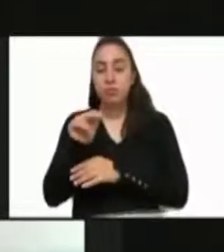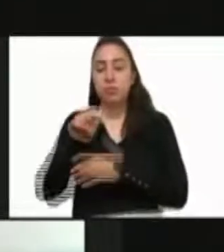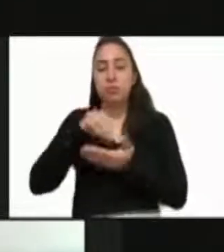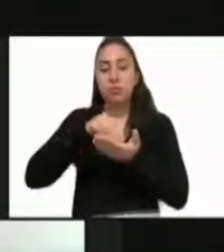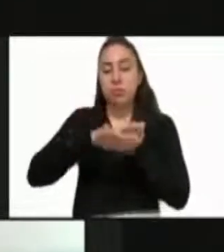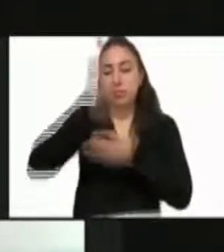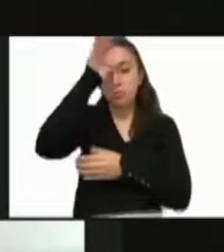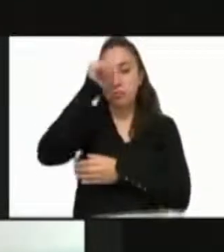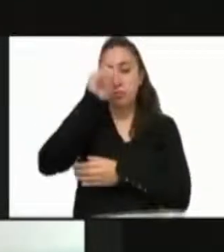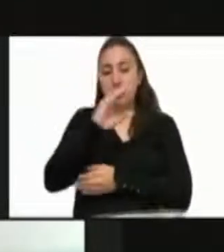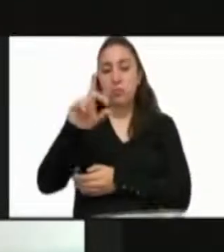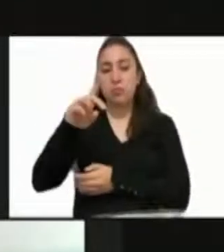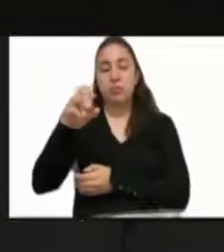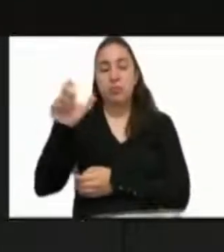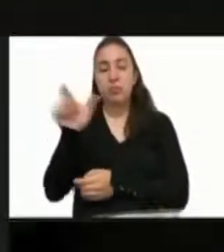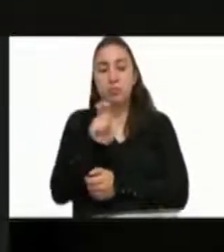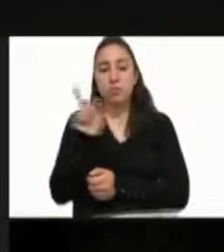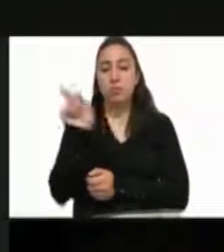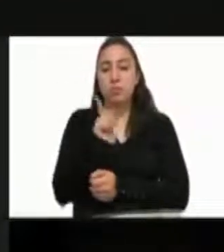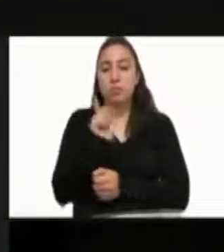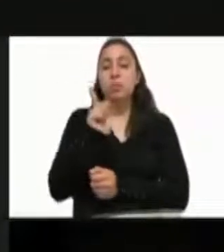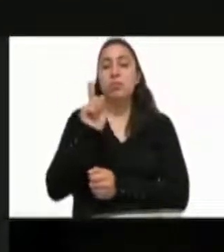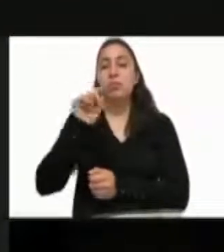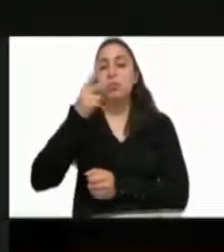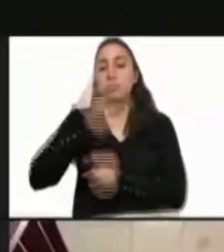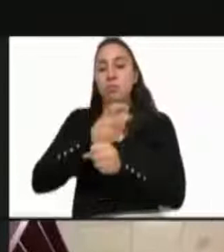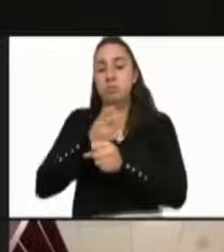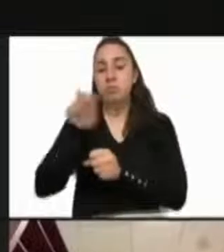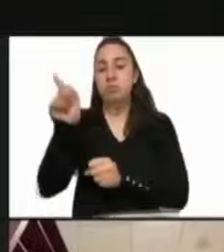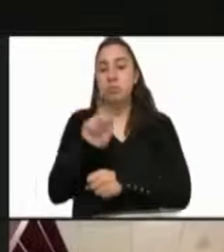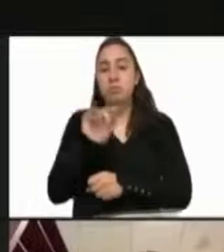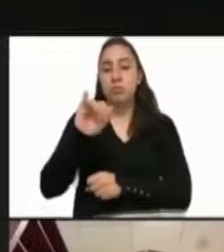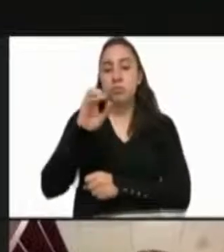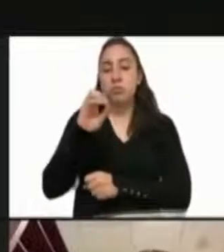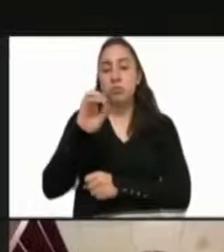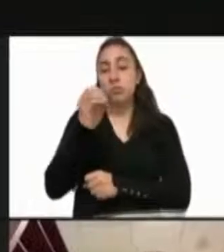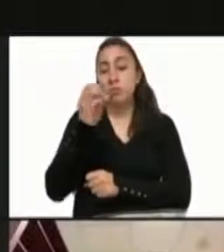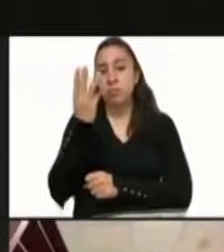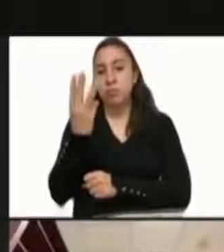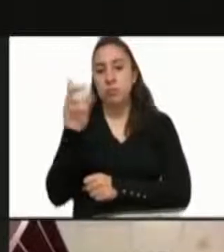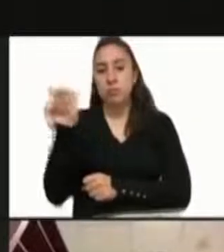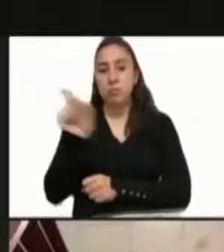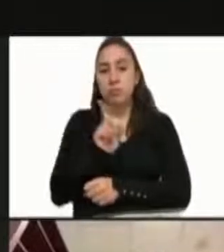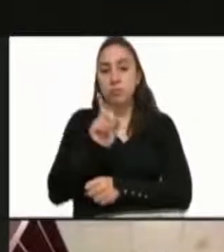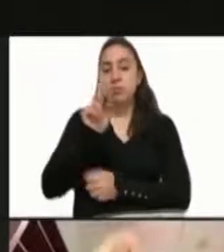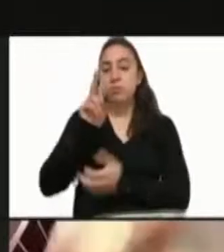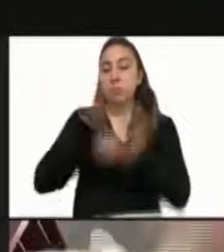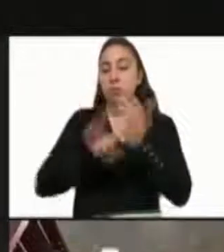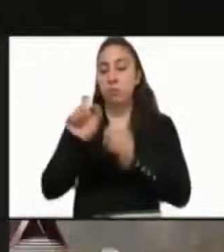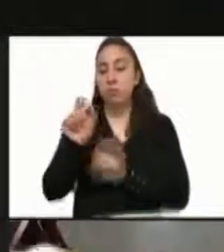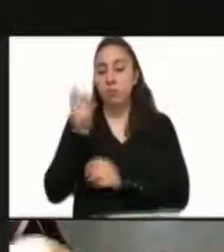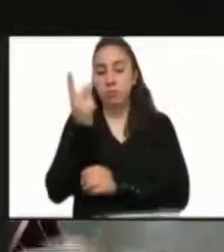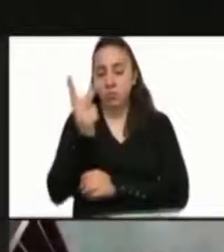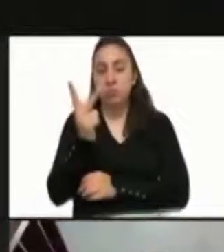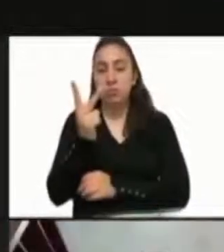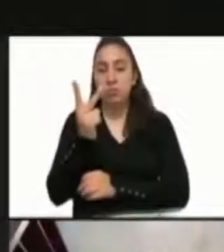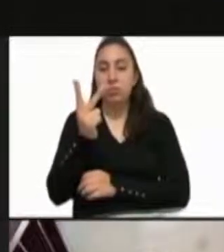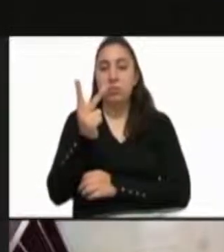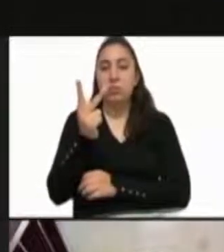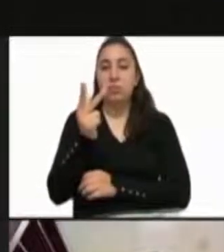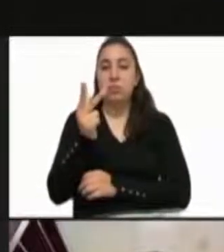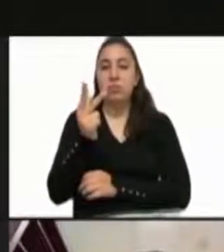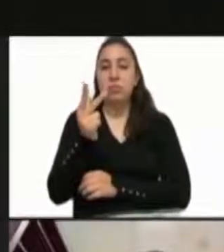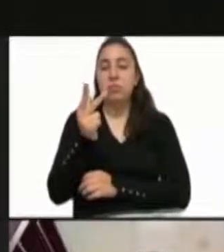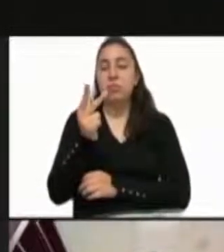Parlamento será instalado el martes 5 de junio. Las personas originarias de la Ciudad de México, con una residencia mínima de 6 meses entre